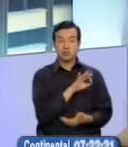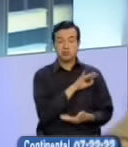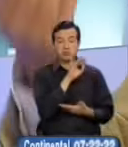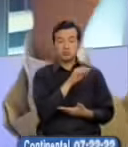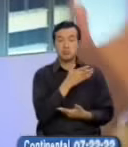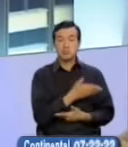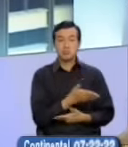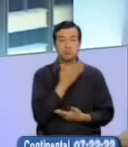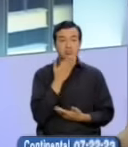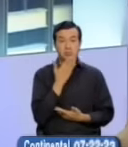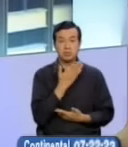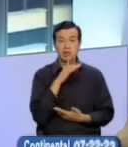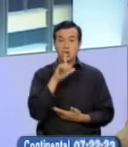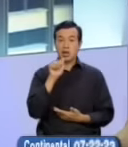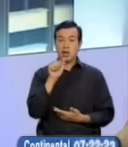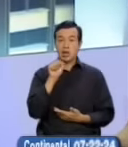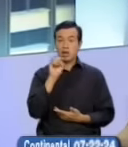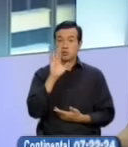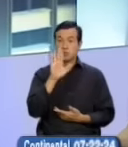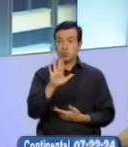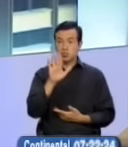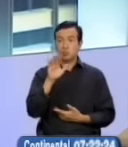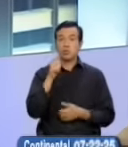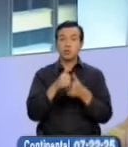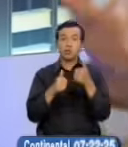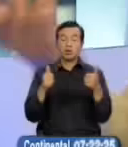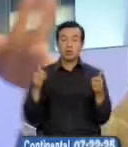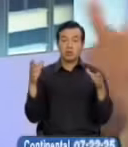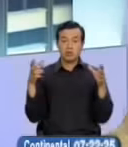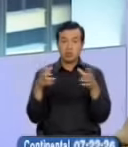sector y a la vez Lasso sea el candidato